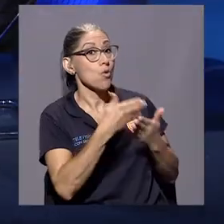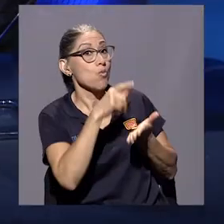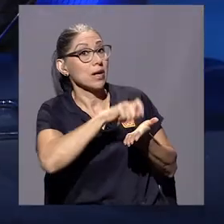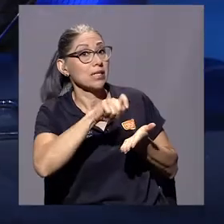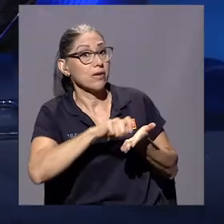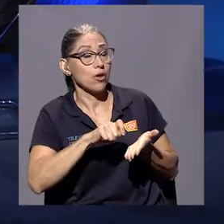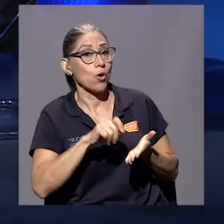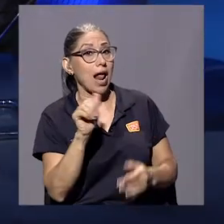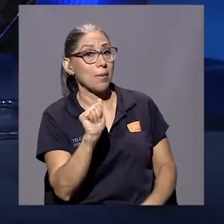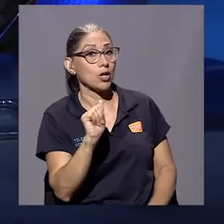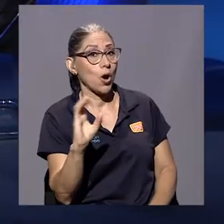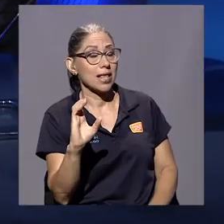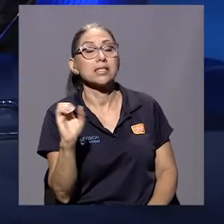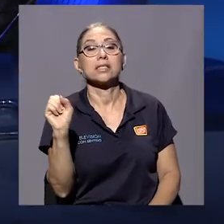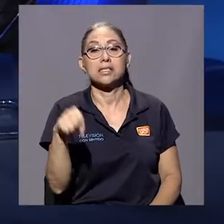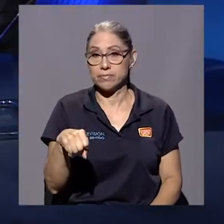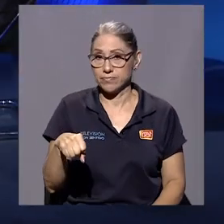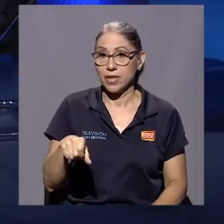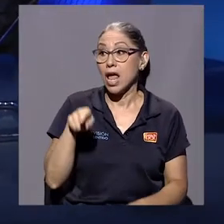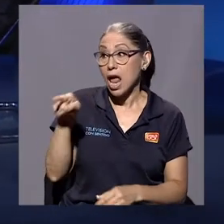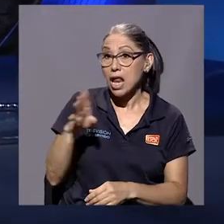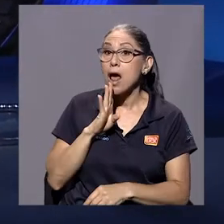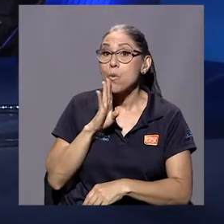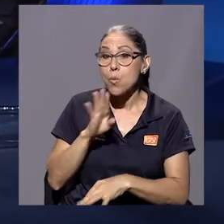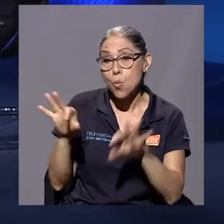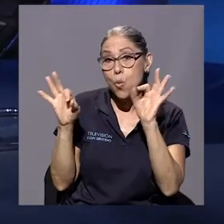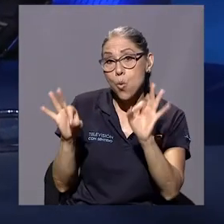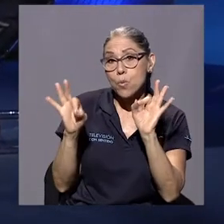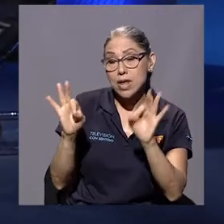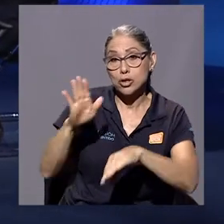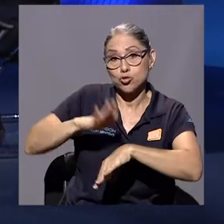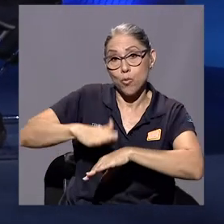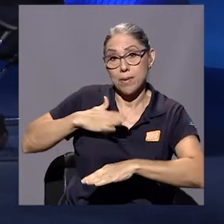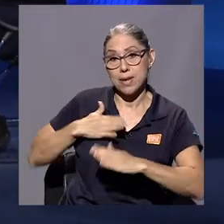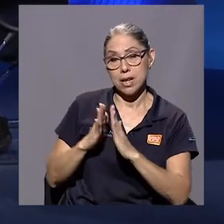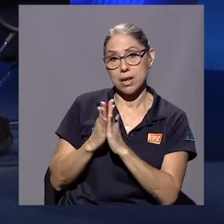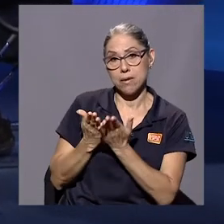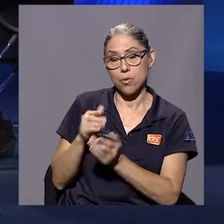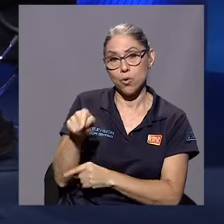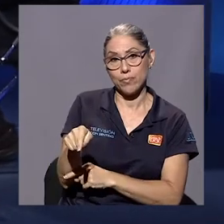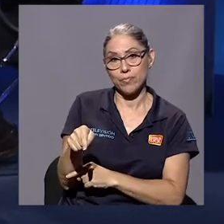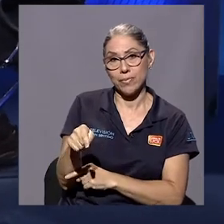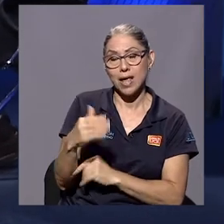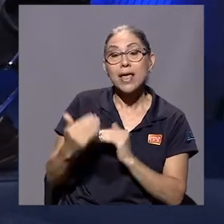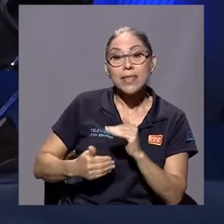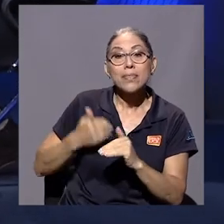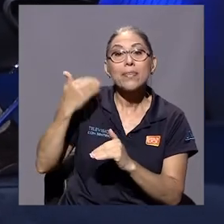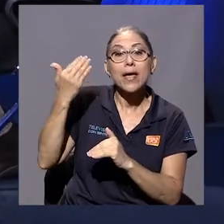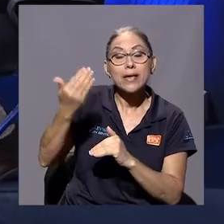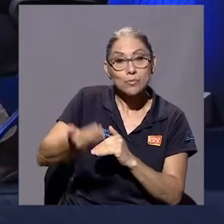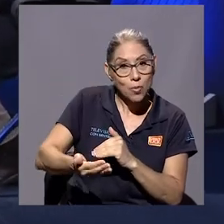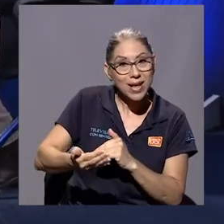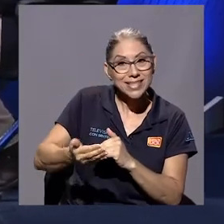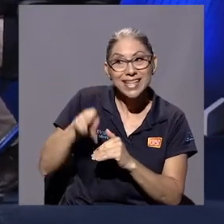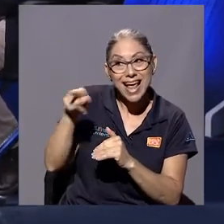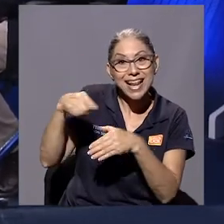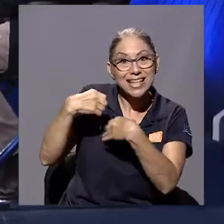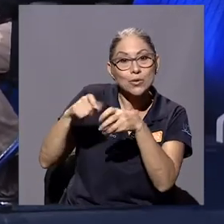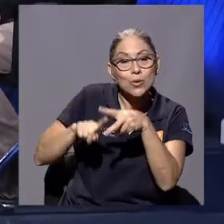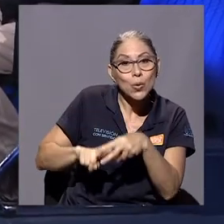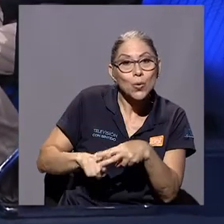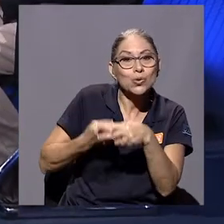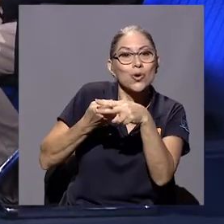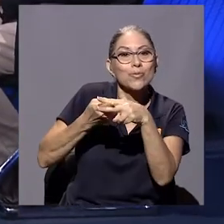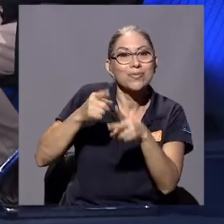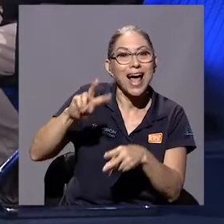entonces él habló muy bien de la novela. De hecho, después fue la introducción a la segunda